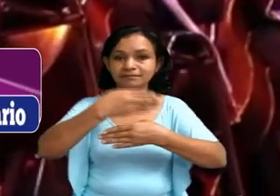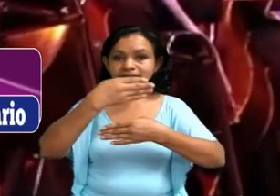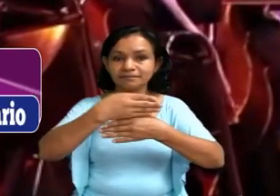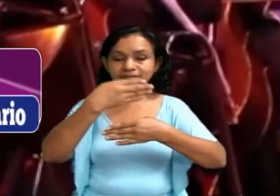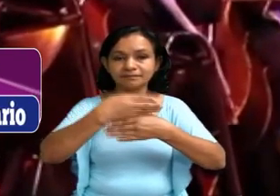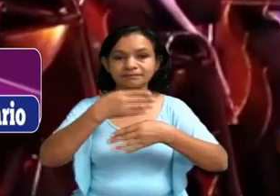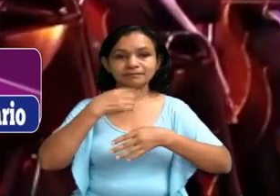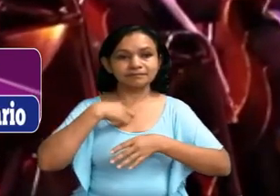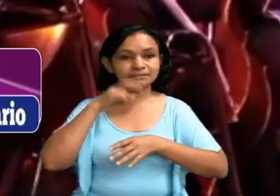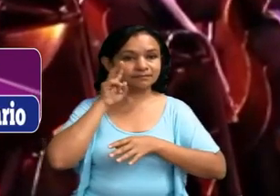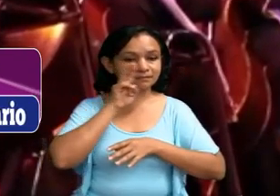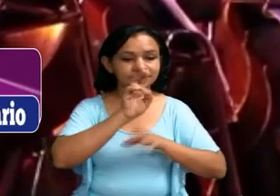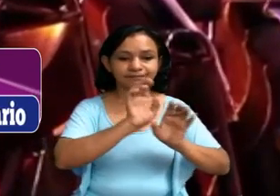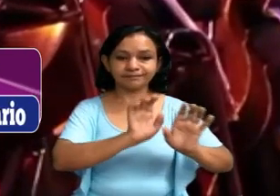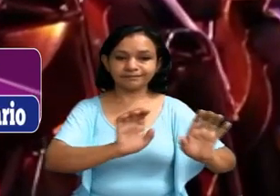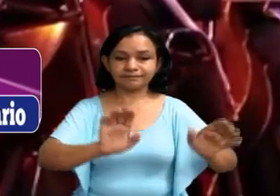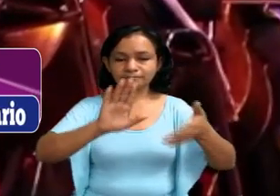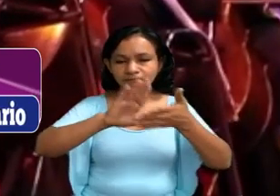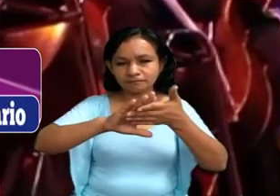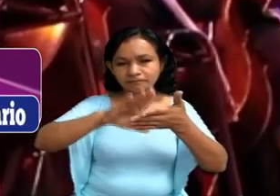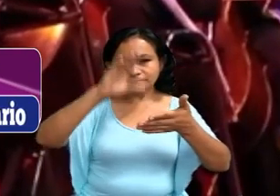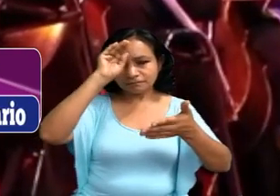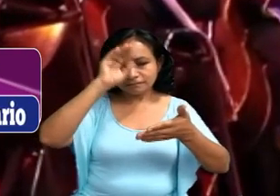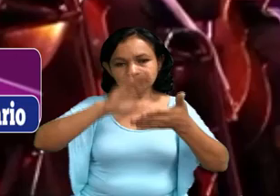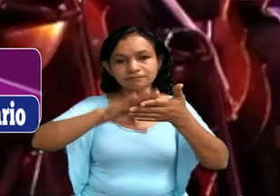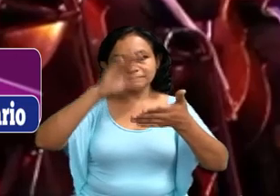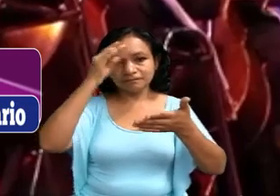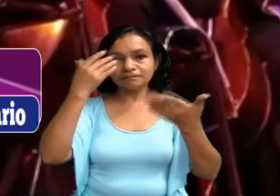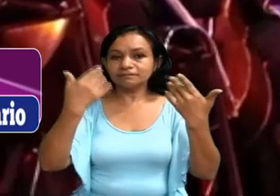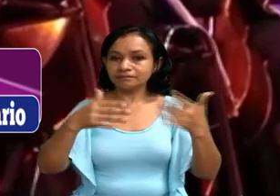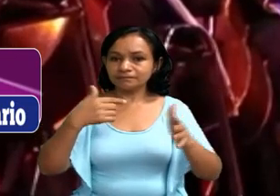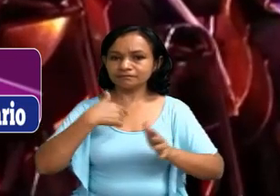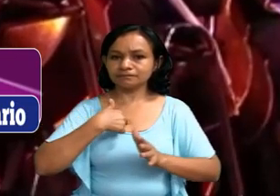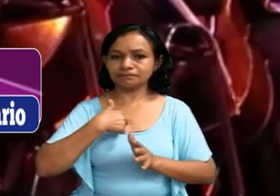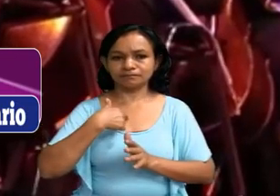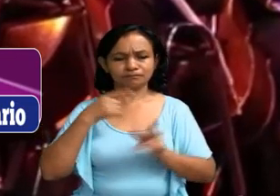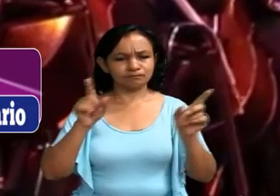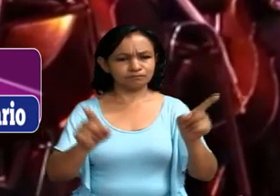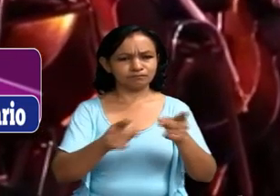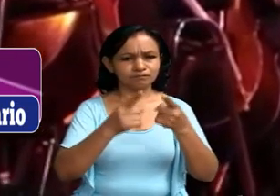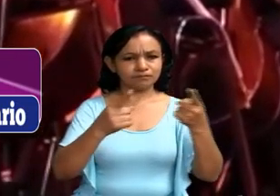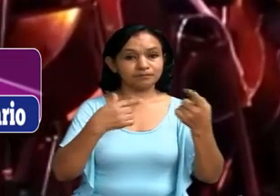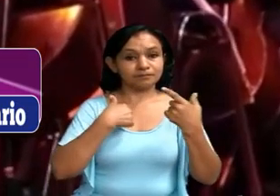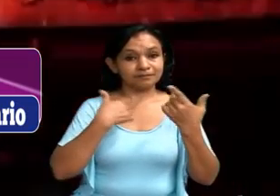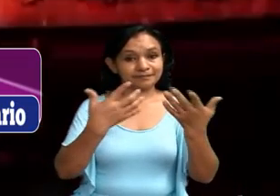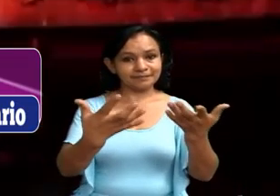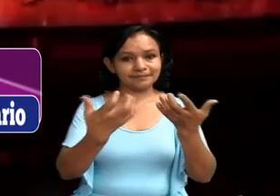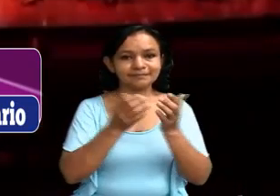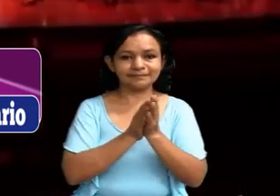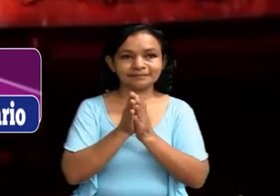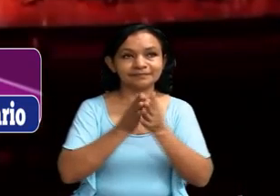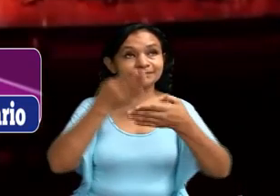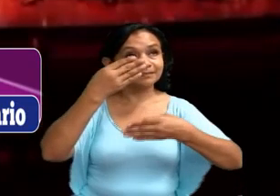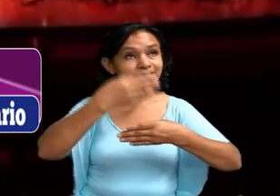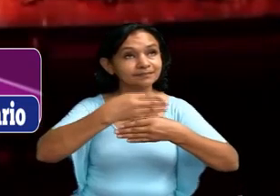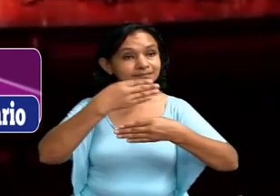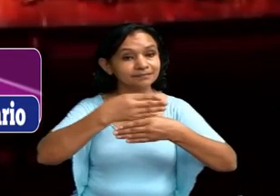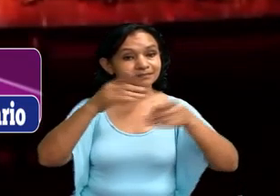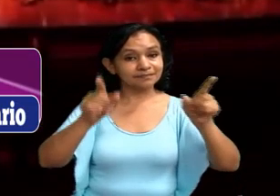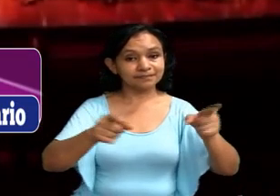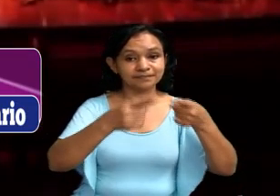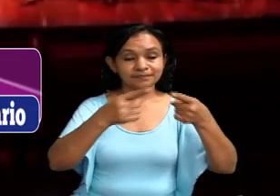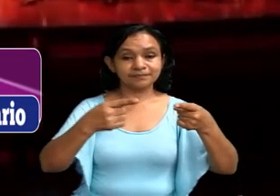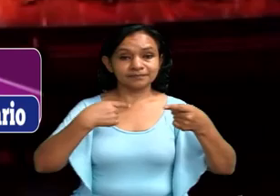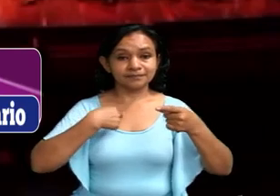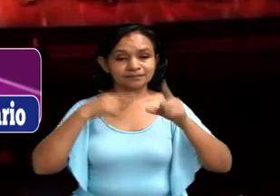va impactando al niño y lo va teniendo como una referencia. Ay, yo toco en esa orquesta, algún día quiero llegar a tocar al teatro. Yo te puedo enseñar